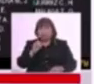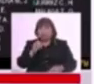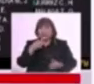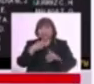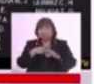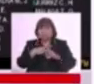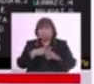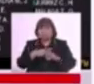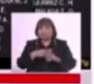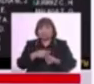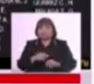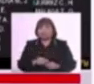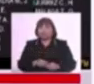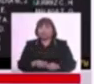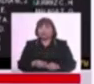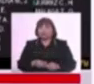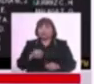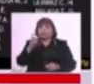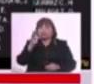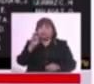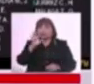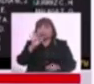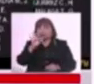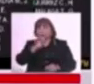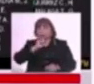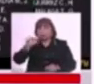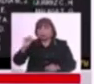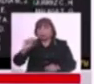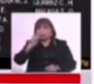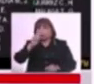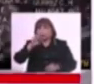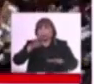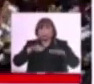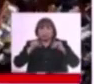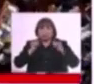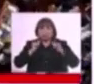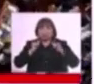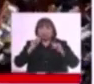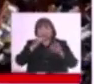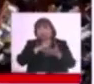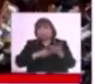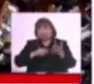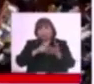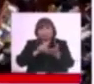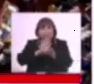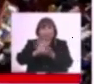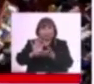perfectamente que una de las grandes luchas y uno de los grandes afanes de la Fiscalía,